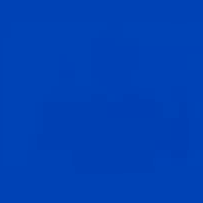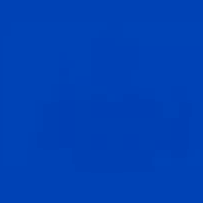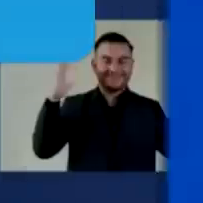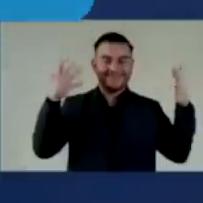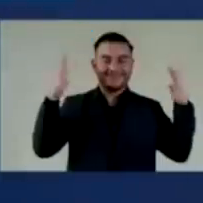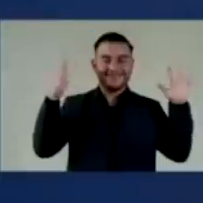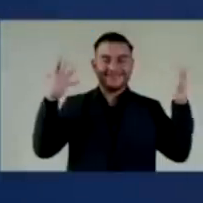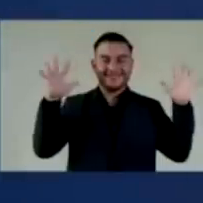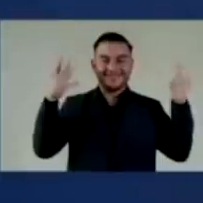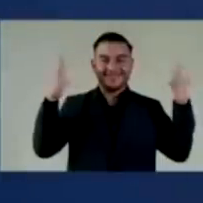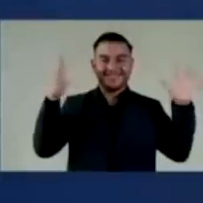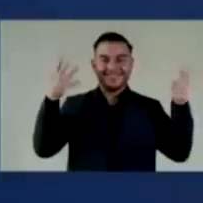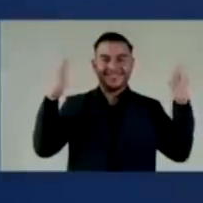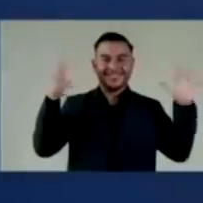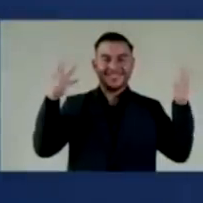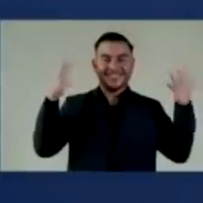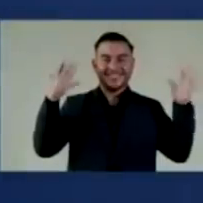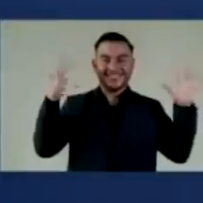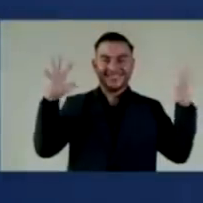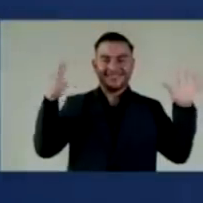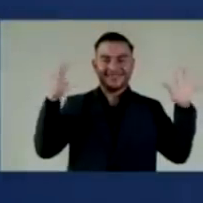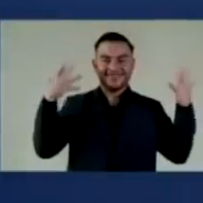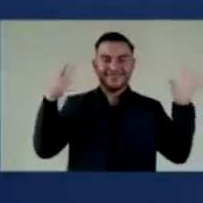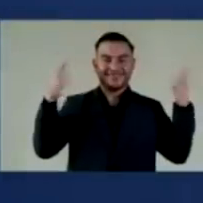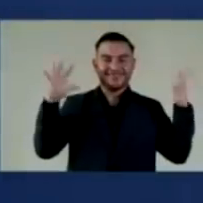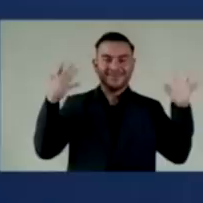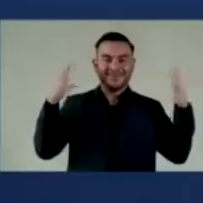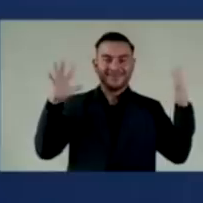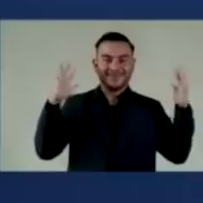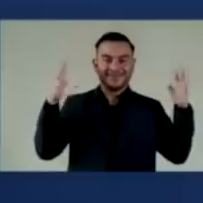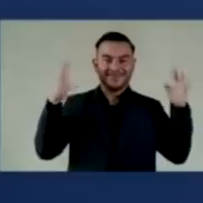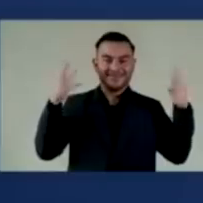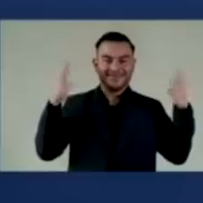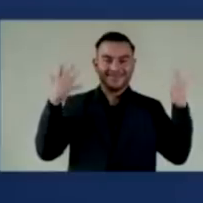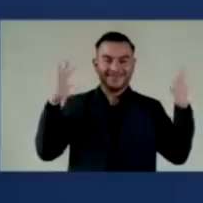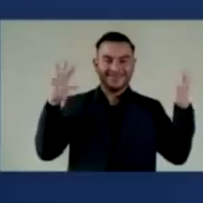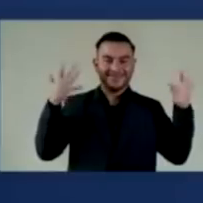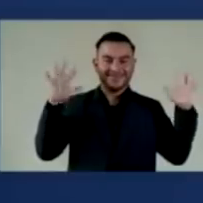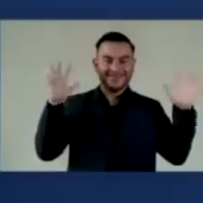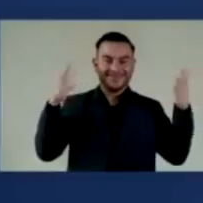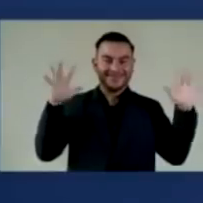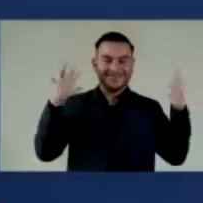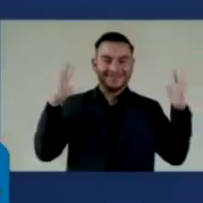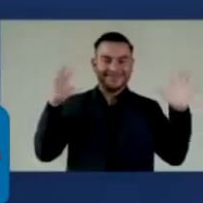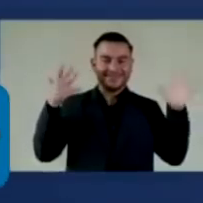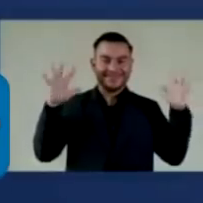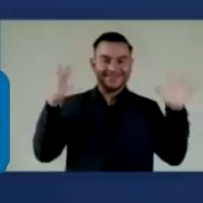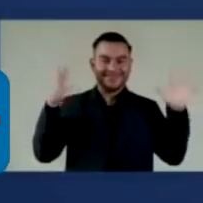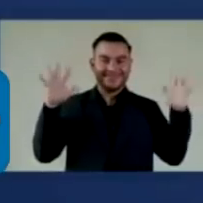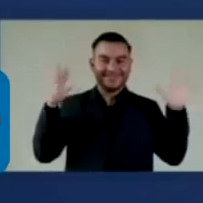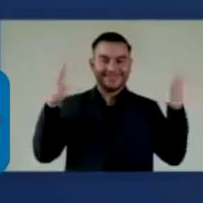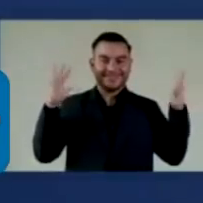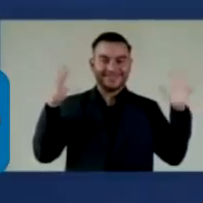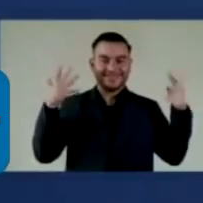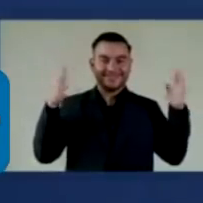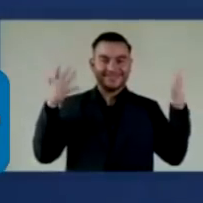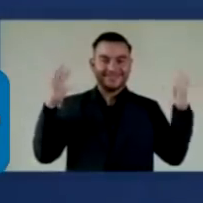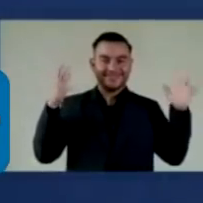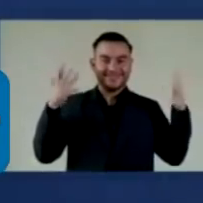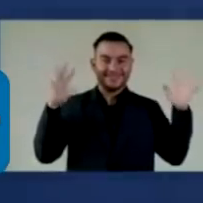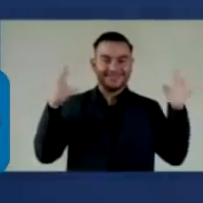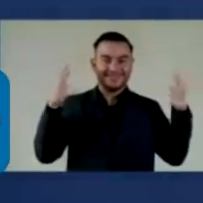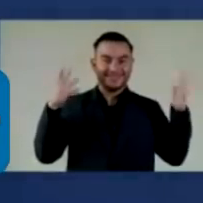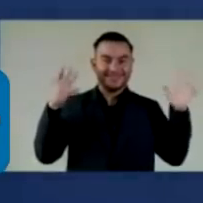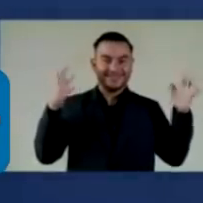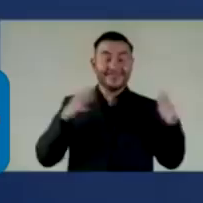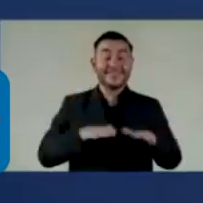Barrios con un discurso emotivo. Los temas ausentes durante su discurso fueron migración, seguridad, educación y economía. Se